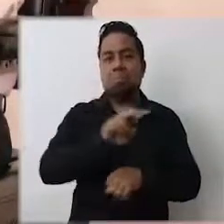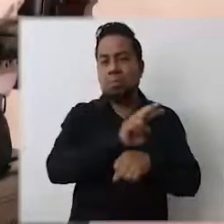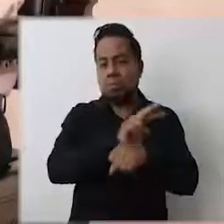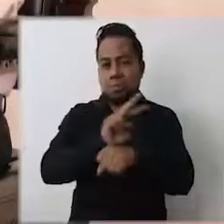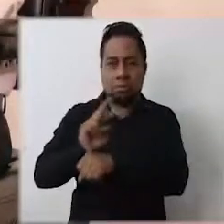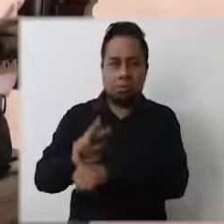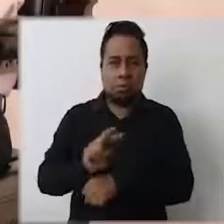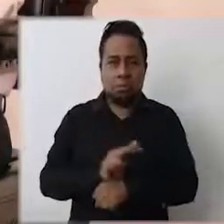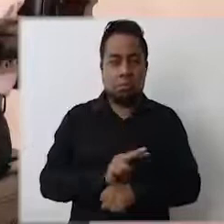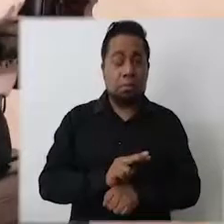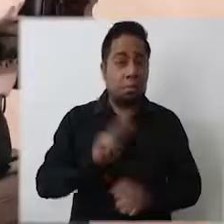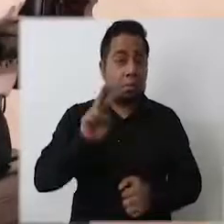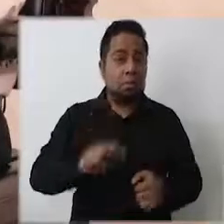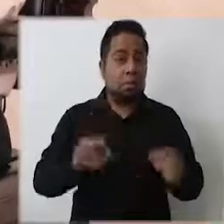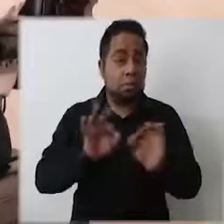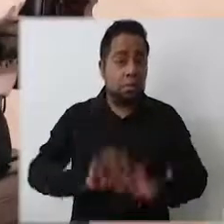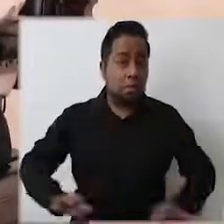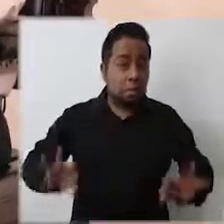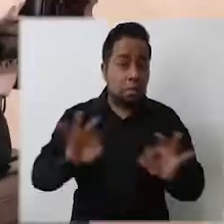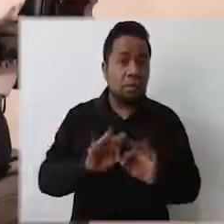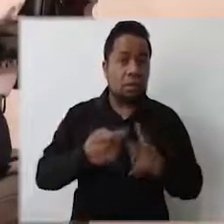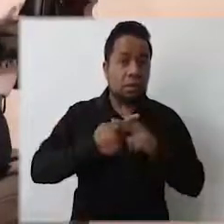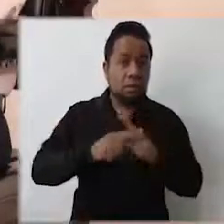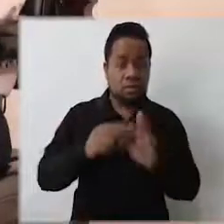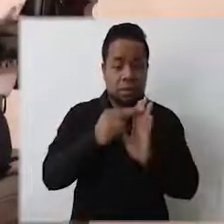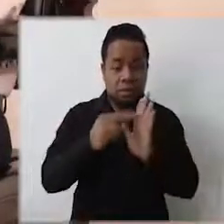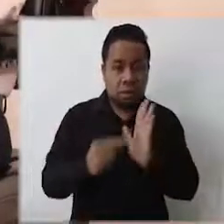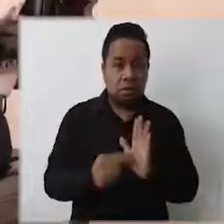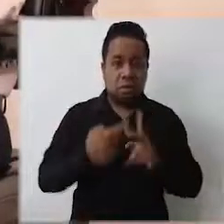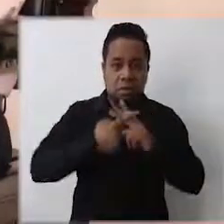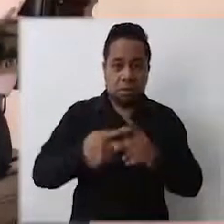su atrio y es responsabilidad de cada uno de ellos.